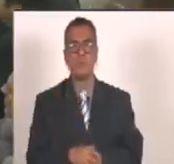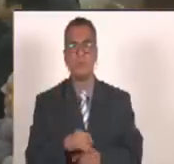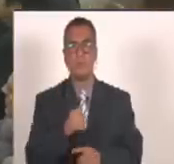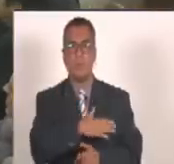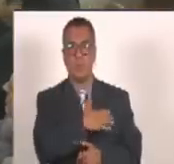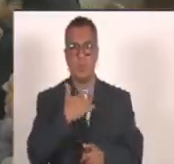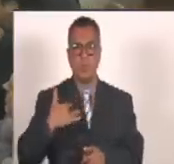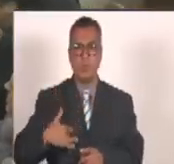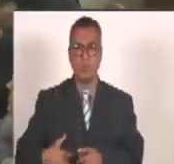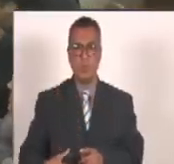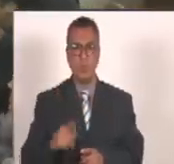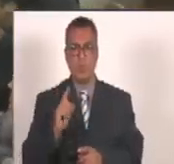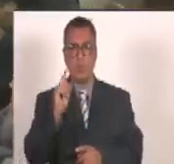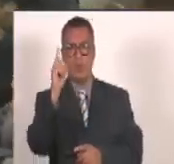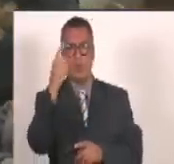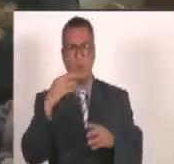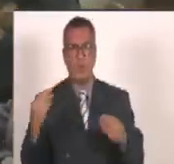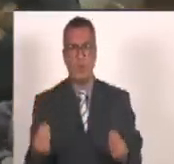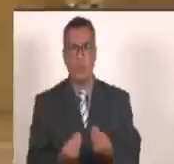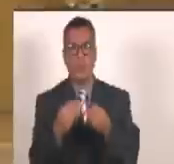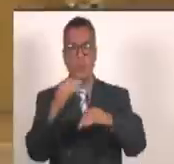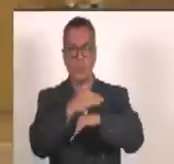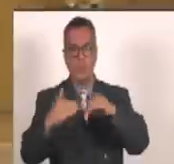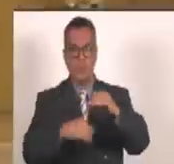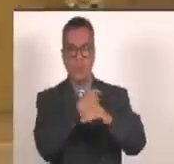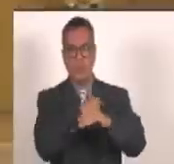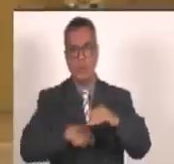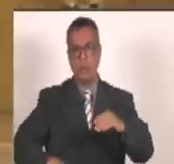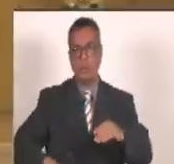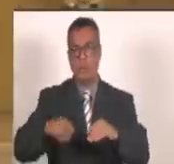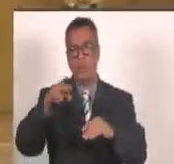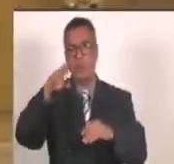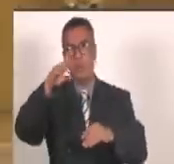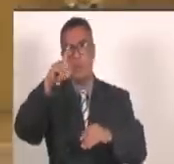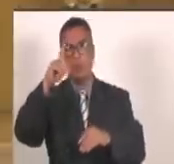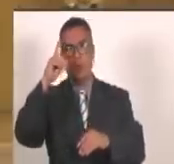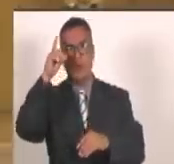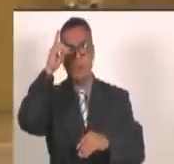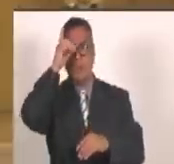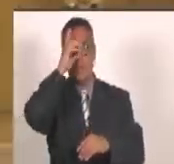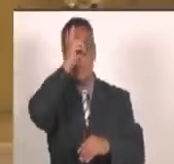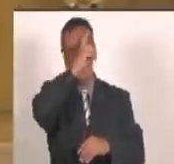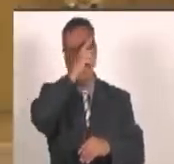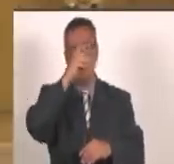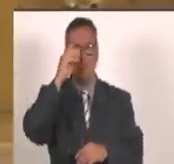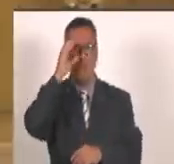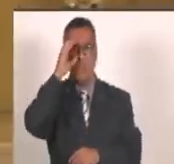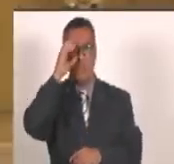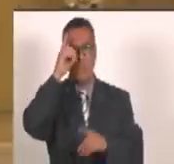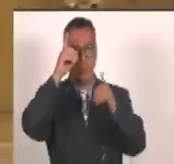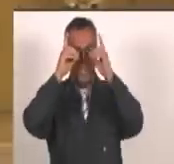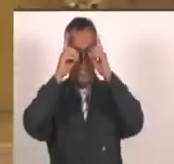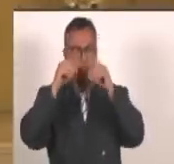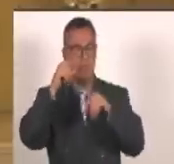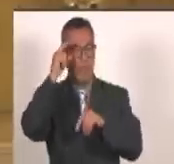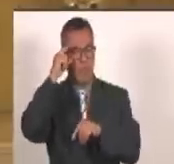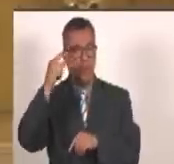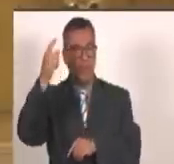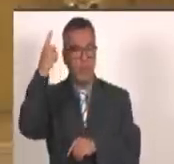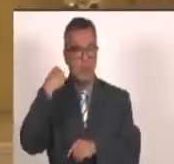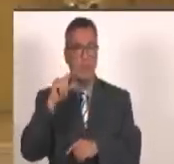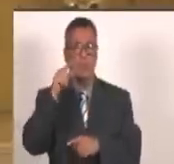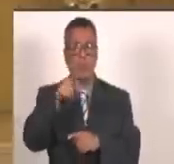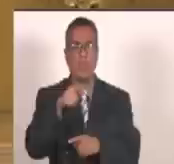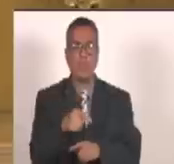en China, primero junto a la vicepresidenta ejecutiva, Delcy Rodríguez, que llegó días antes a la